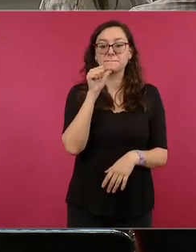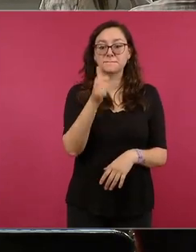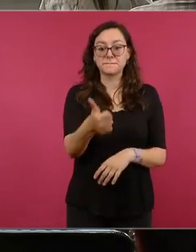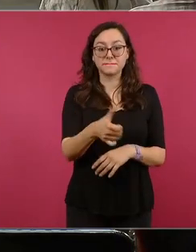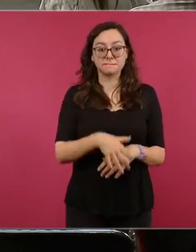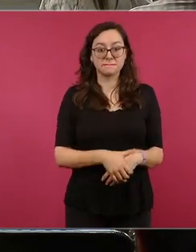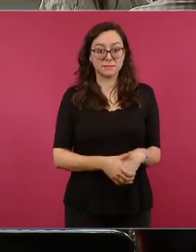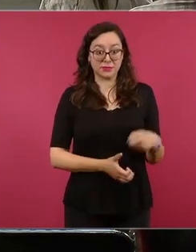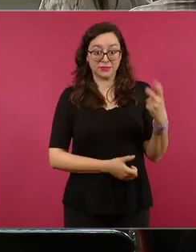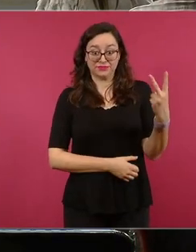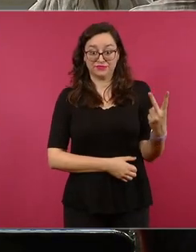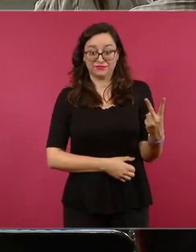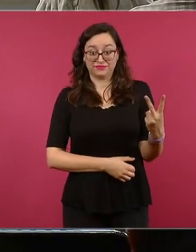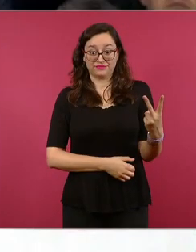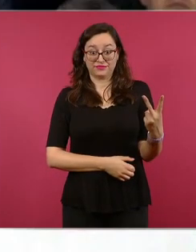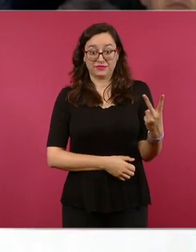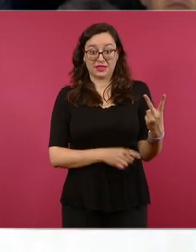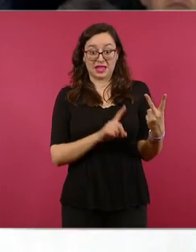Loret.